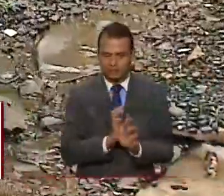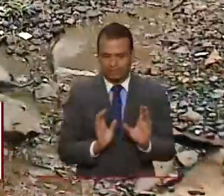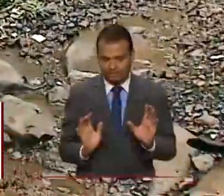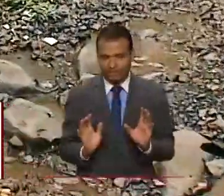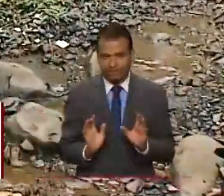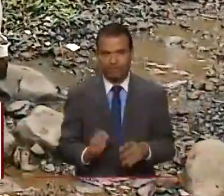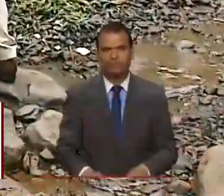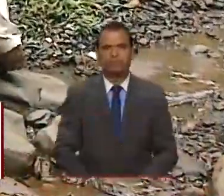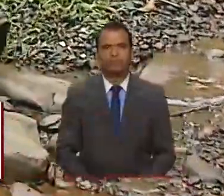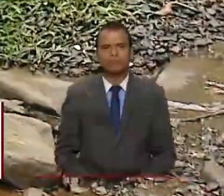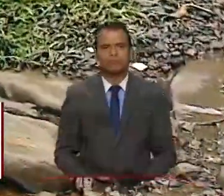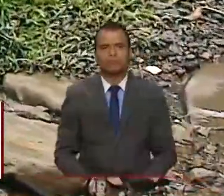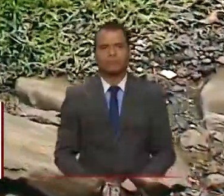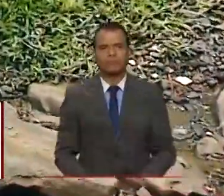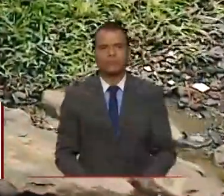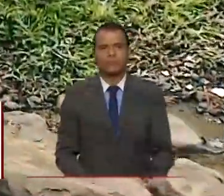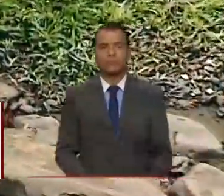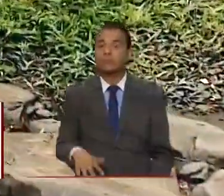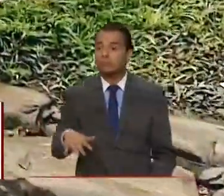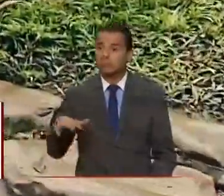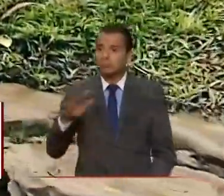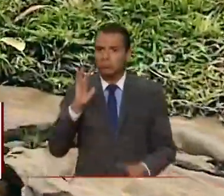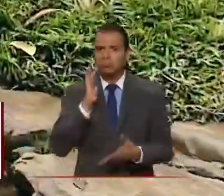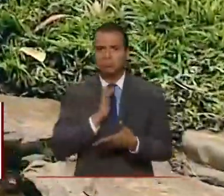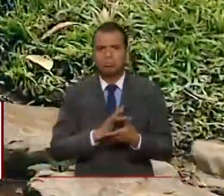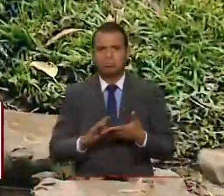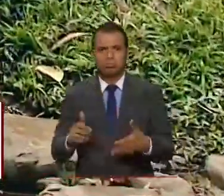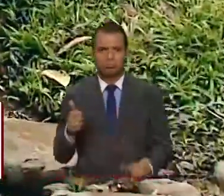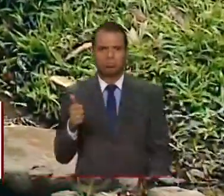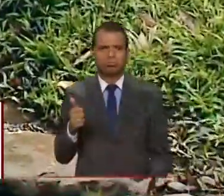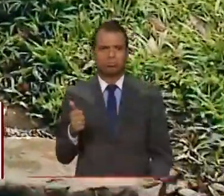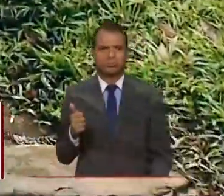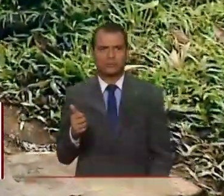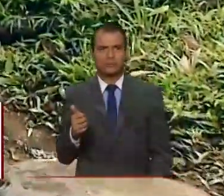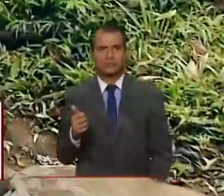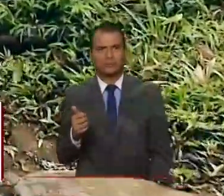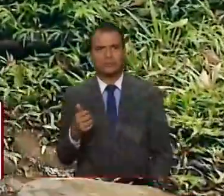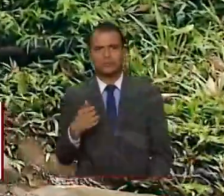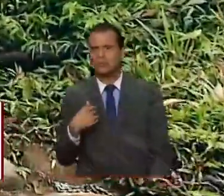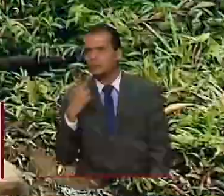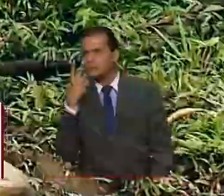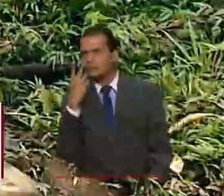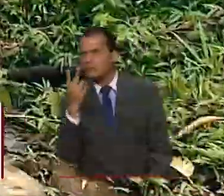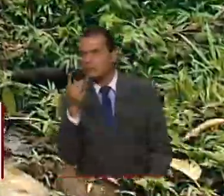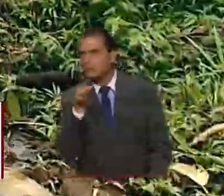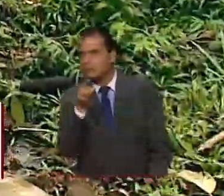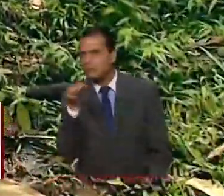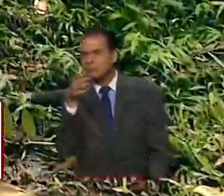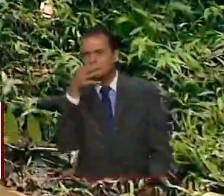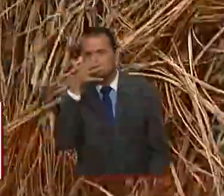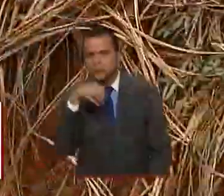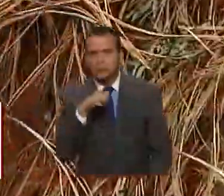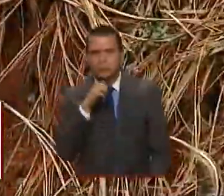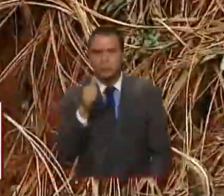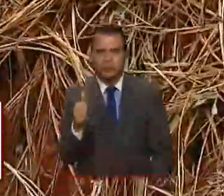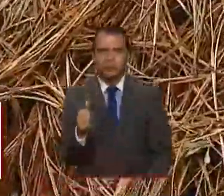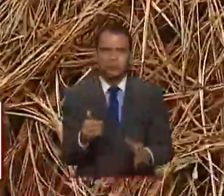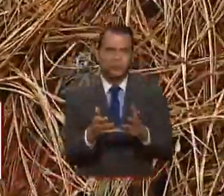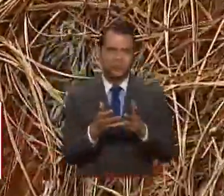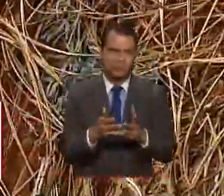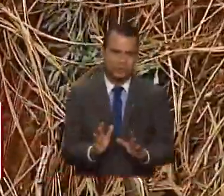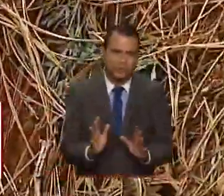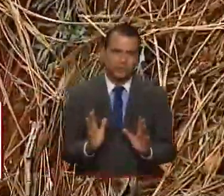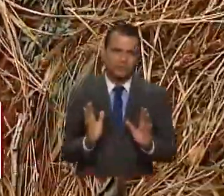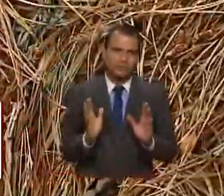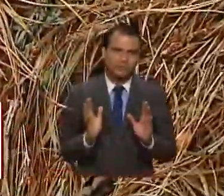rural, encontramos un paisaje limpio. Y siempre estar pendiente de la gente que no ensucie esto, por ejemplo, pues con el perdón de